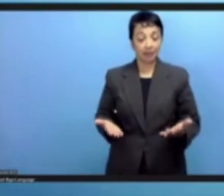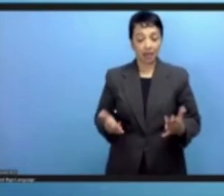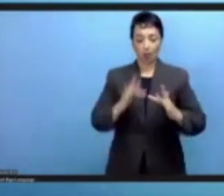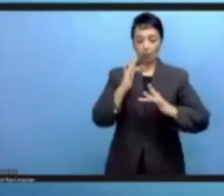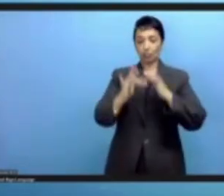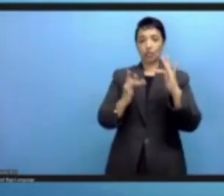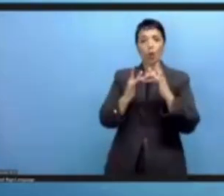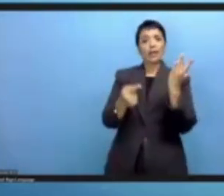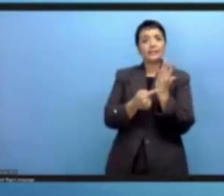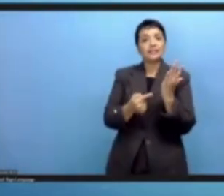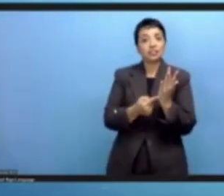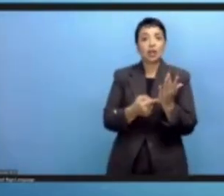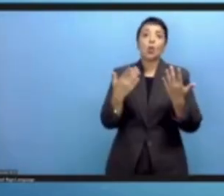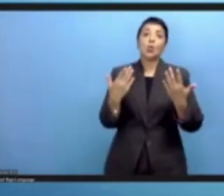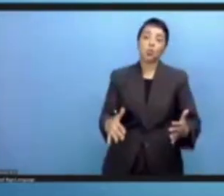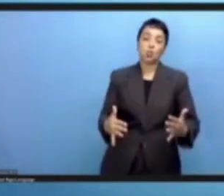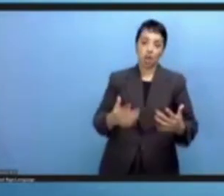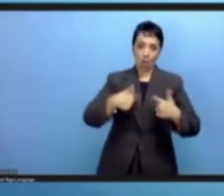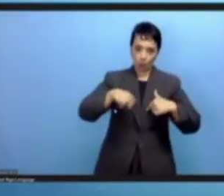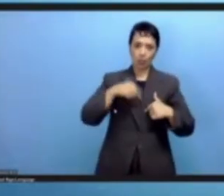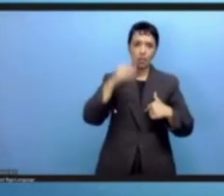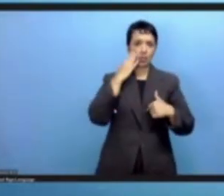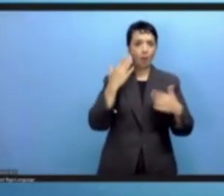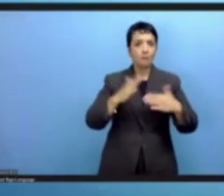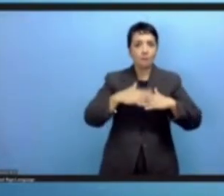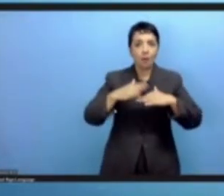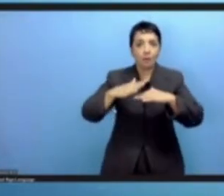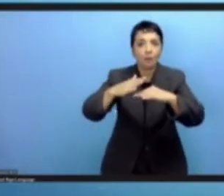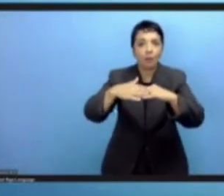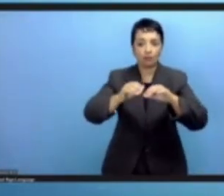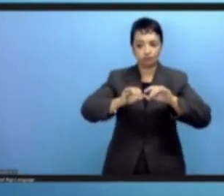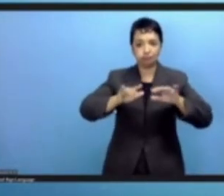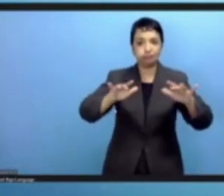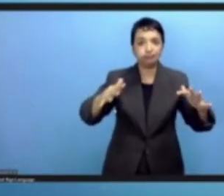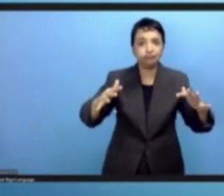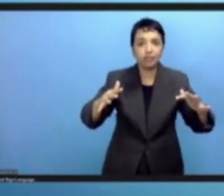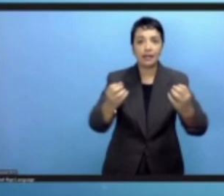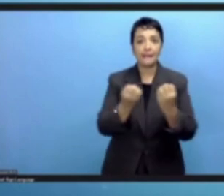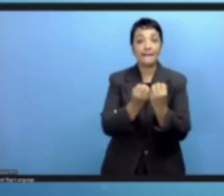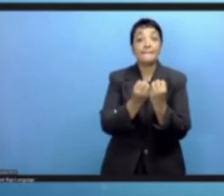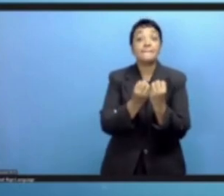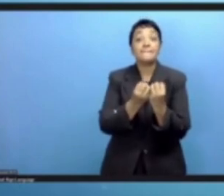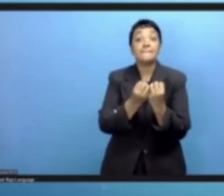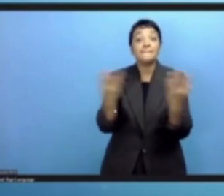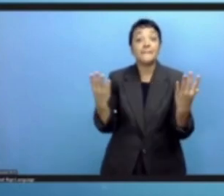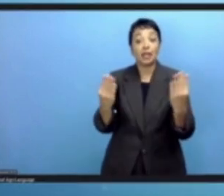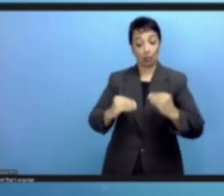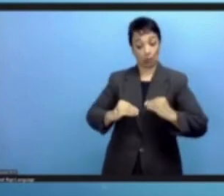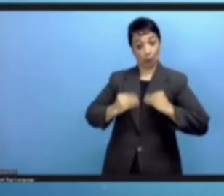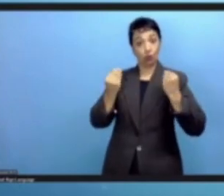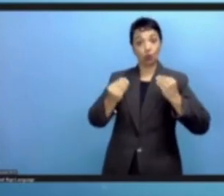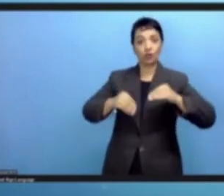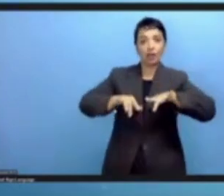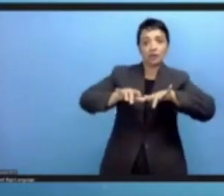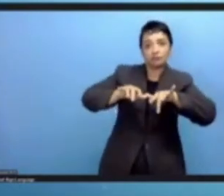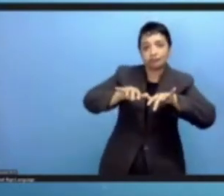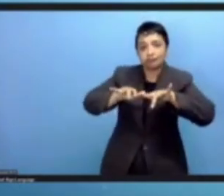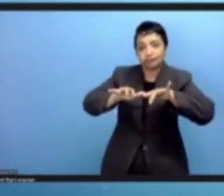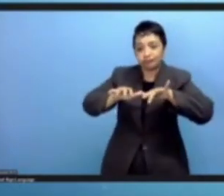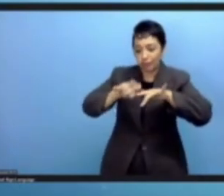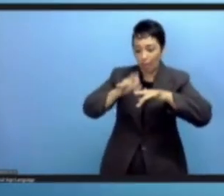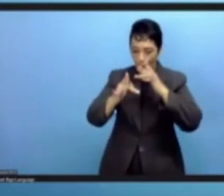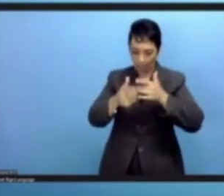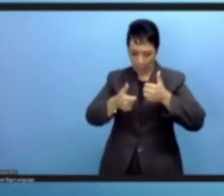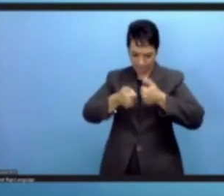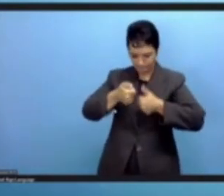una era en la que las plataformas digitales se vuelven predominantes sabemos que en muchos países los jóvenes dedican